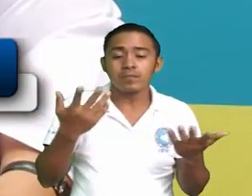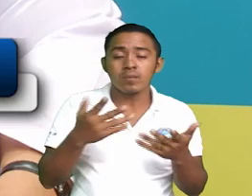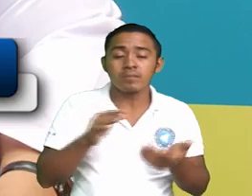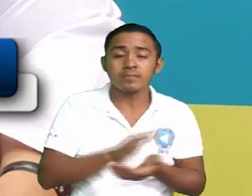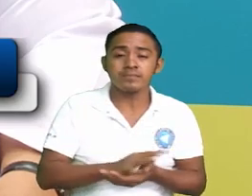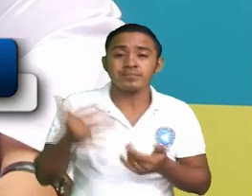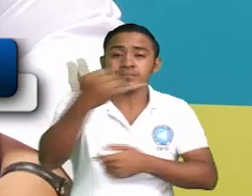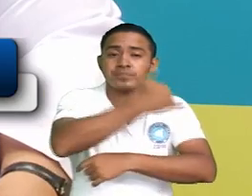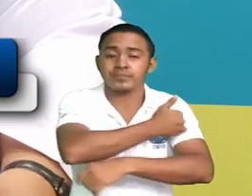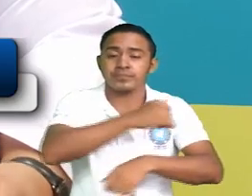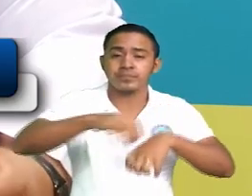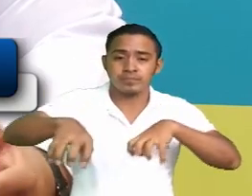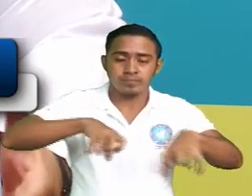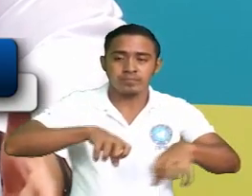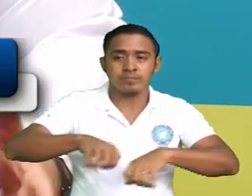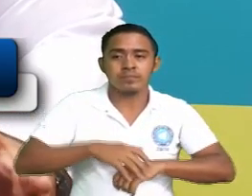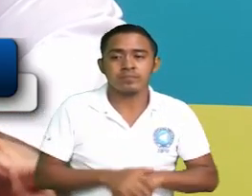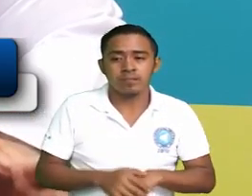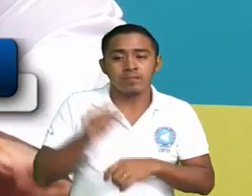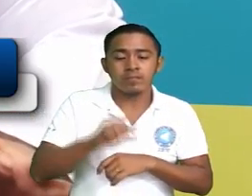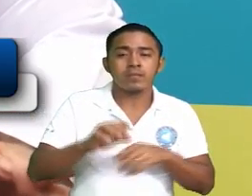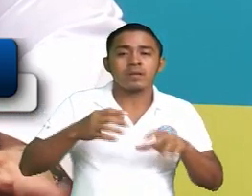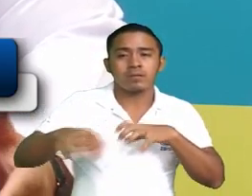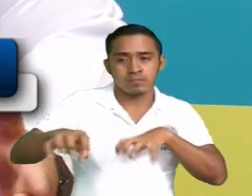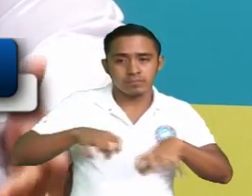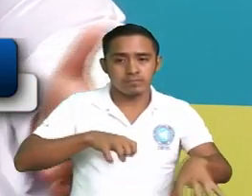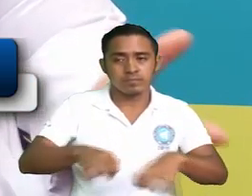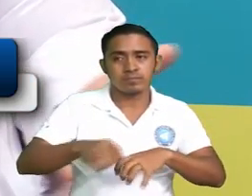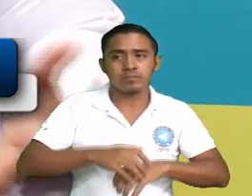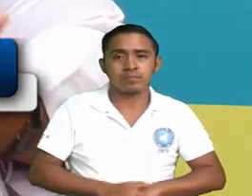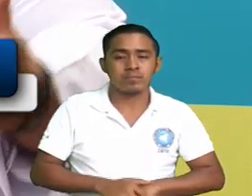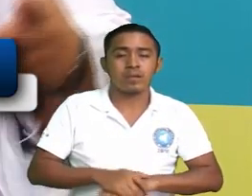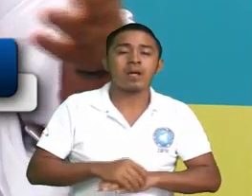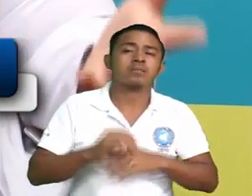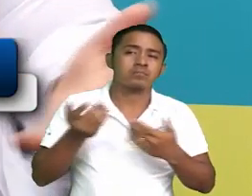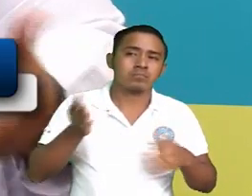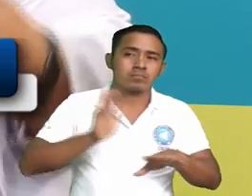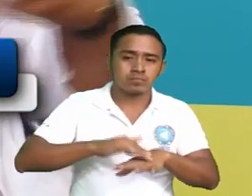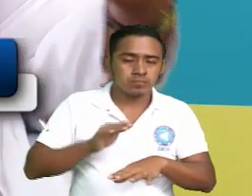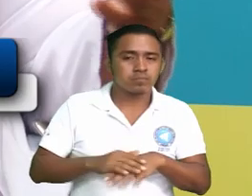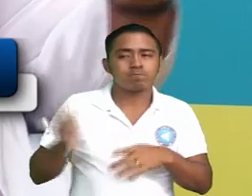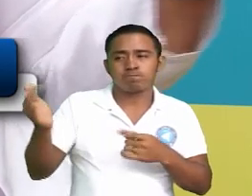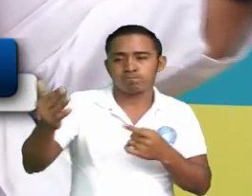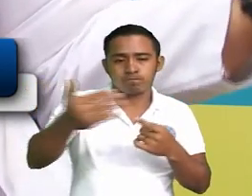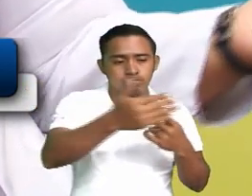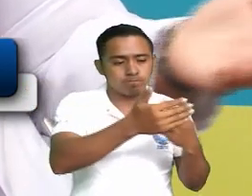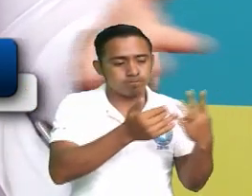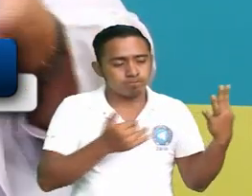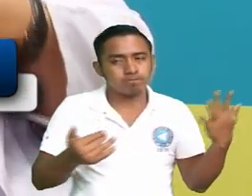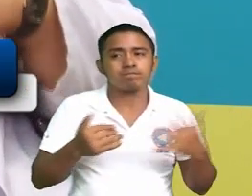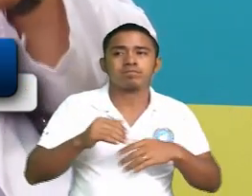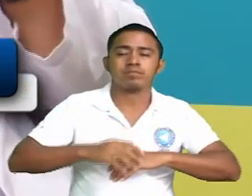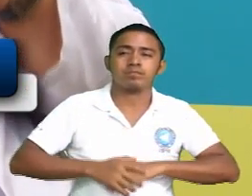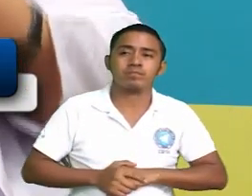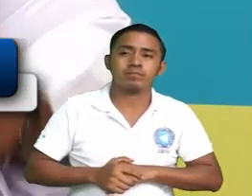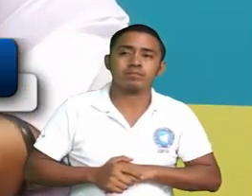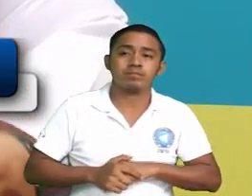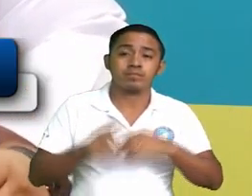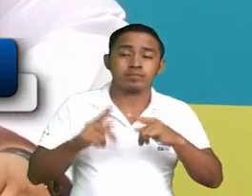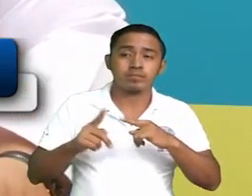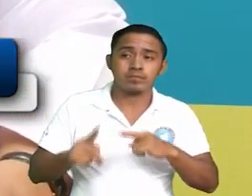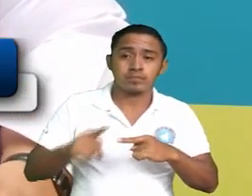Nacional de Vacunación. Esta fiesta, pues, estuvimos involucrados muchas para hacer la apertura, ¿verdad?, y que la